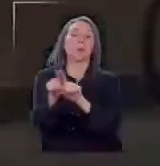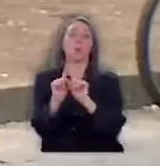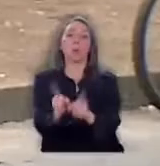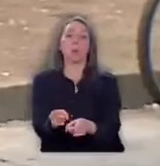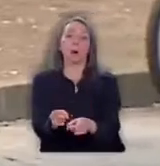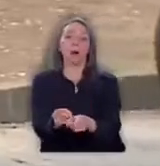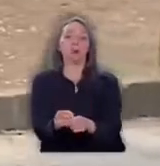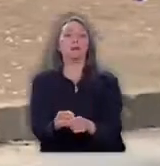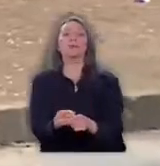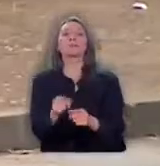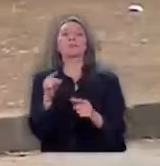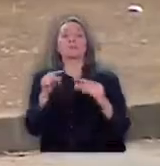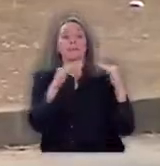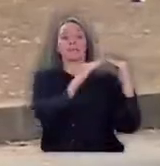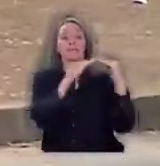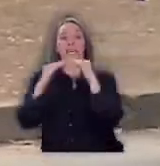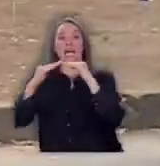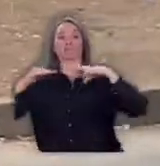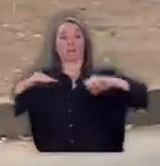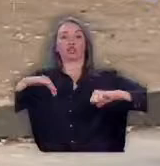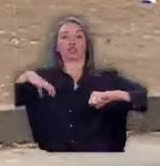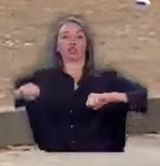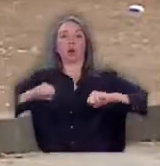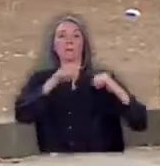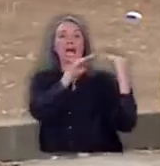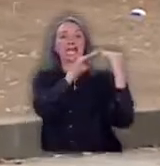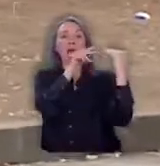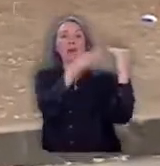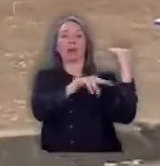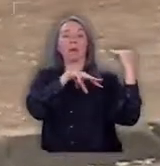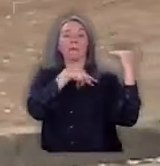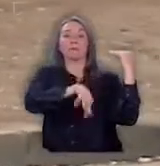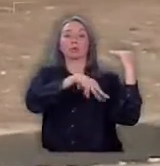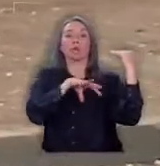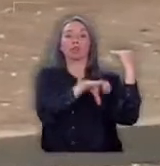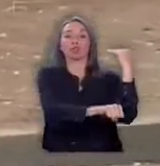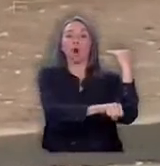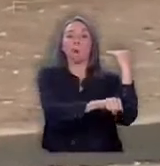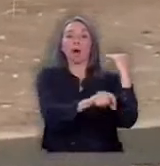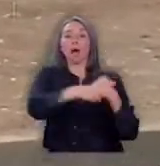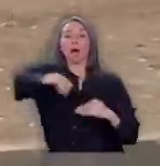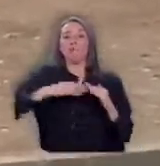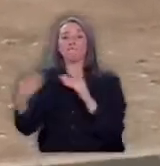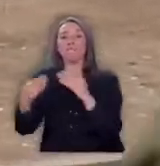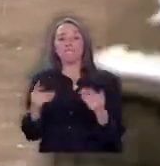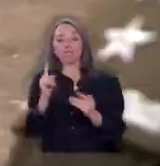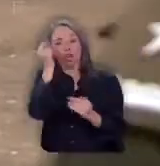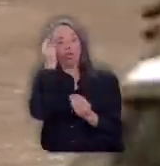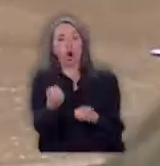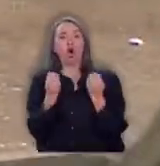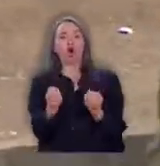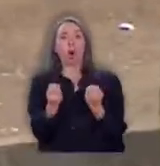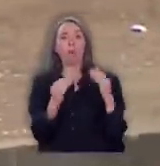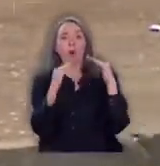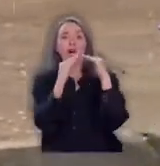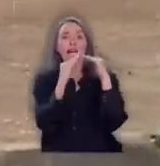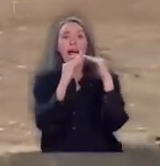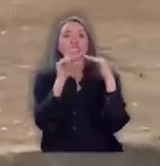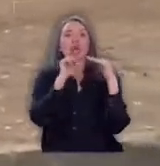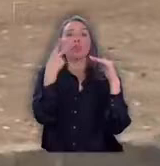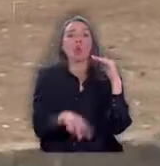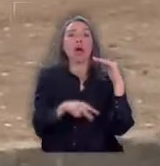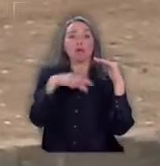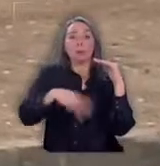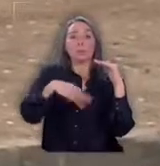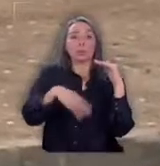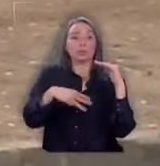igual son dos casas en toma sobre todo esta casa que es de la municipalidad que nosotros y nosotros como vecinos no entendemos Cómo una casa que es de la